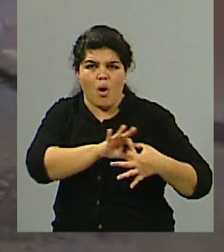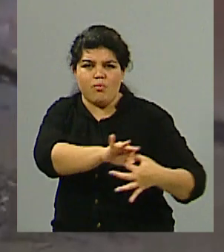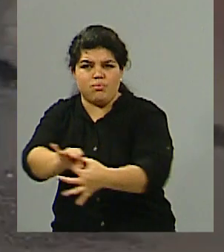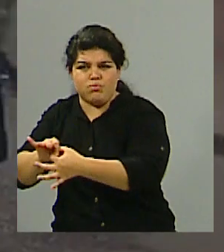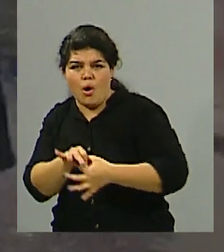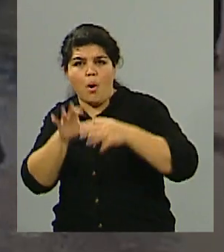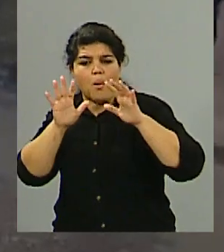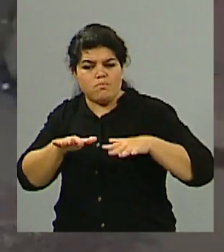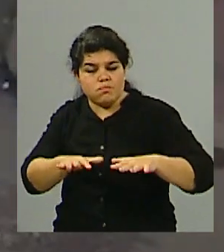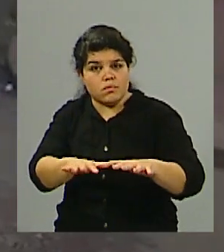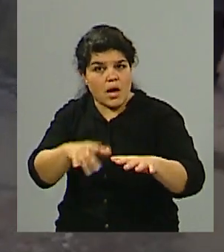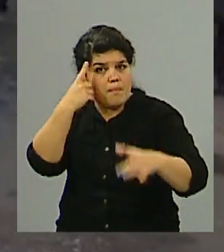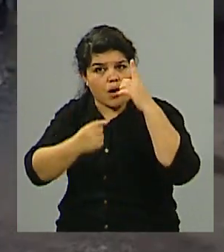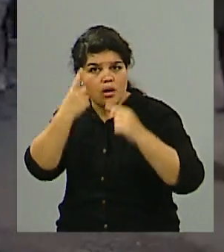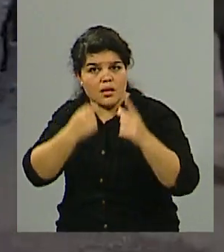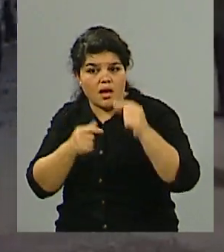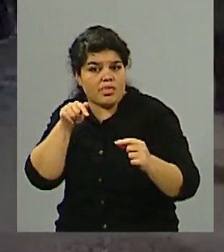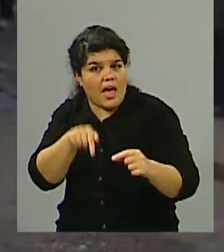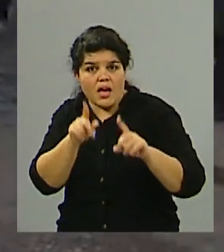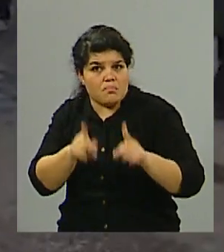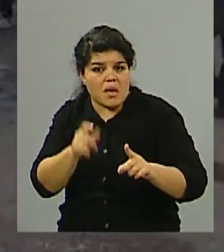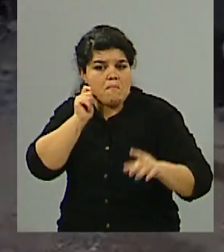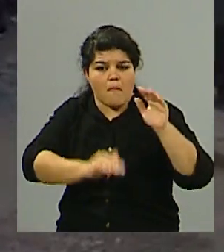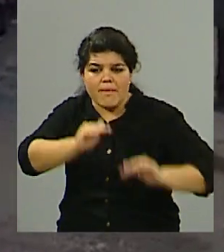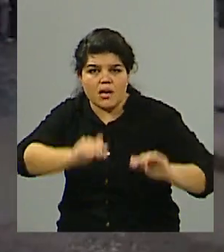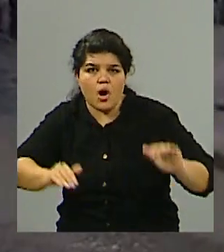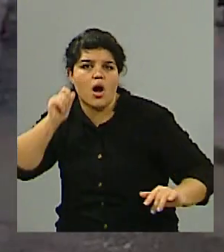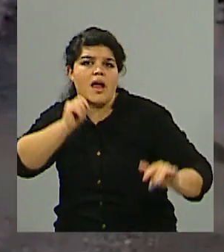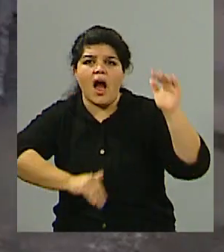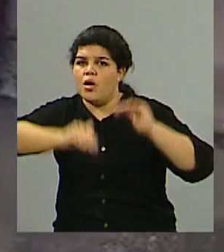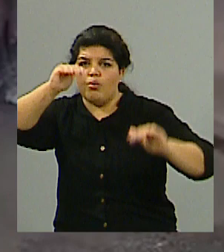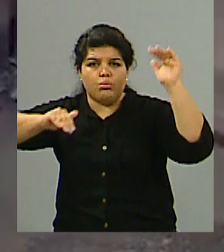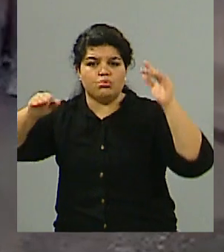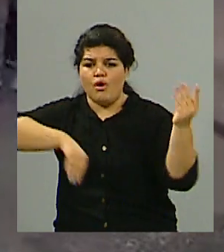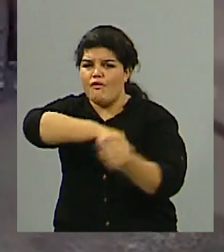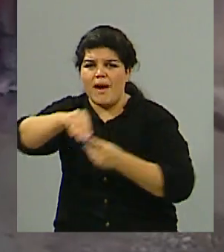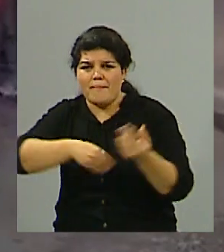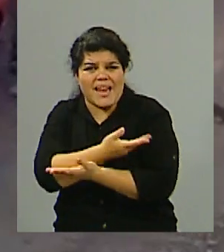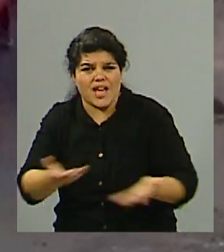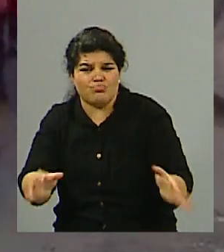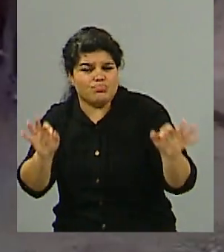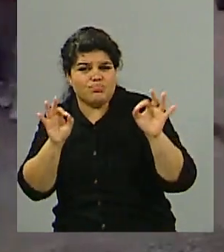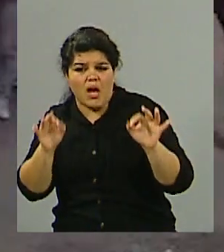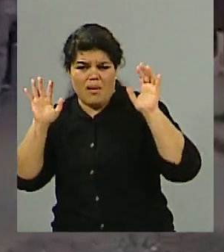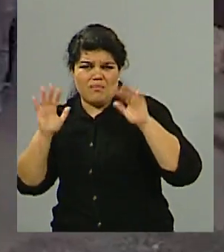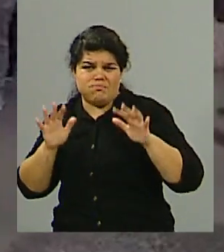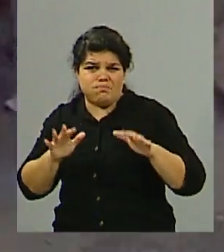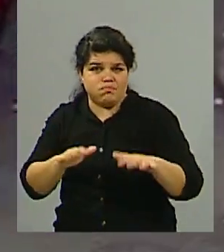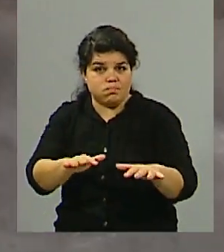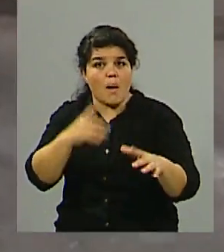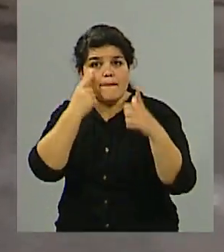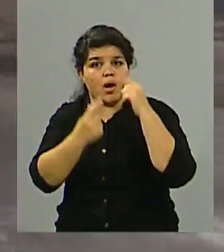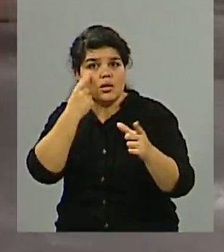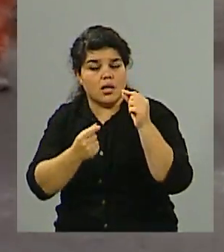ver que están participando menores de edad, digo, con sus familias, digo, va la gente con su familia.